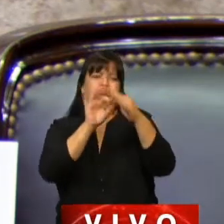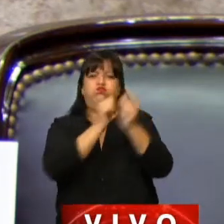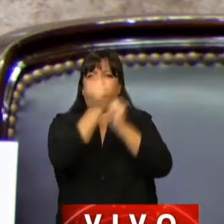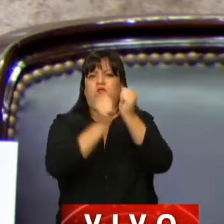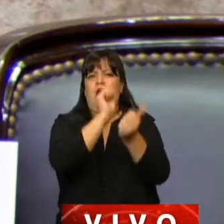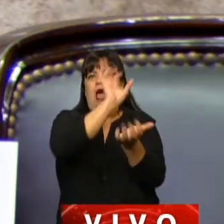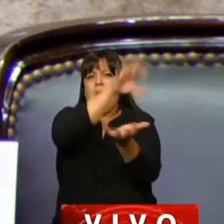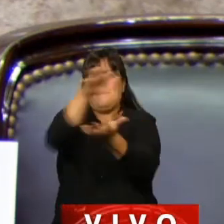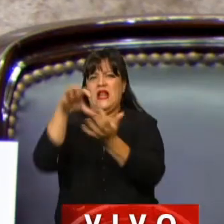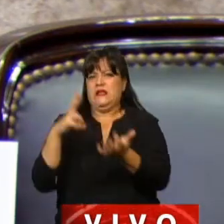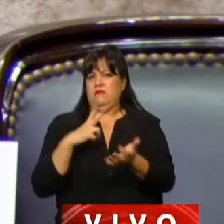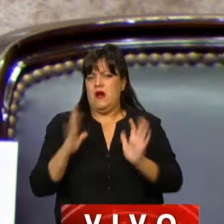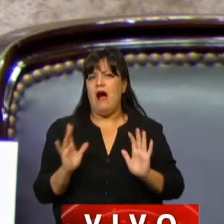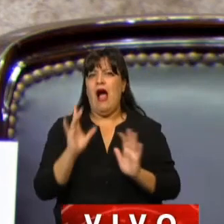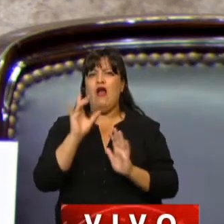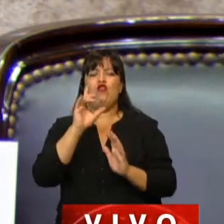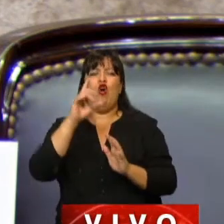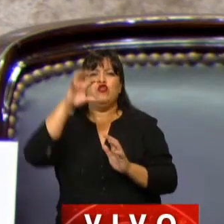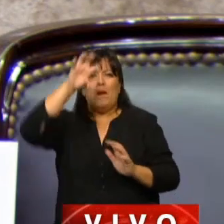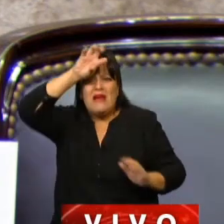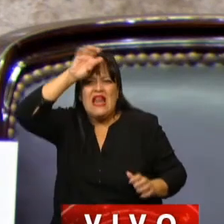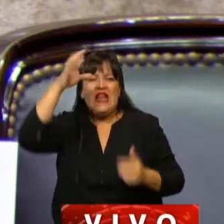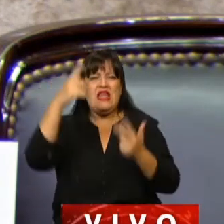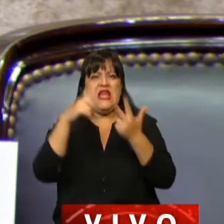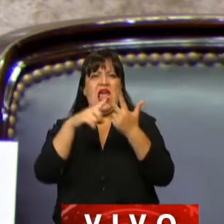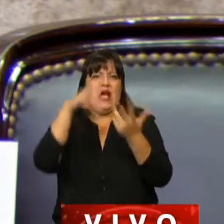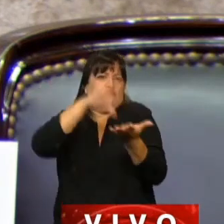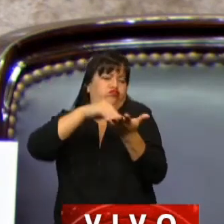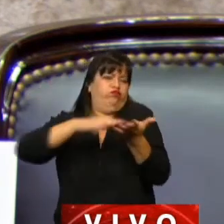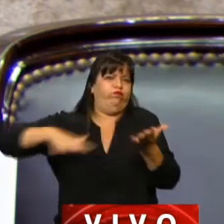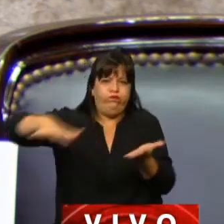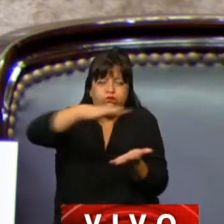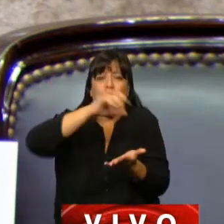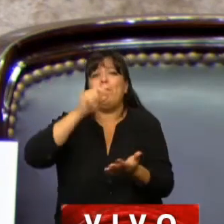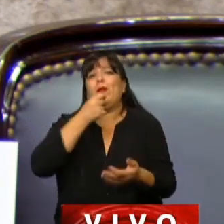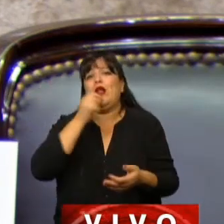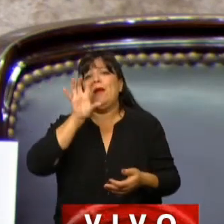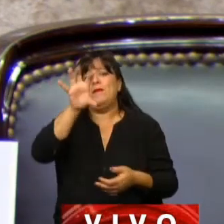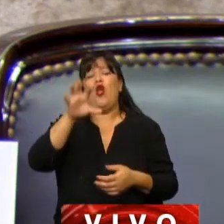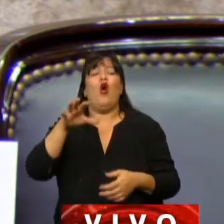mineras, de los grandes terratenientes, como Blaquiera allá en Jujuy.